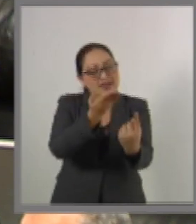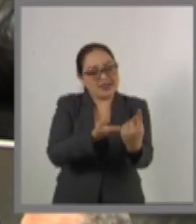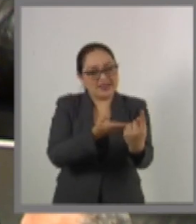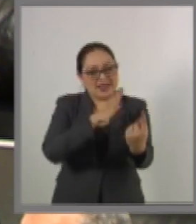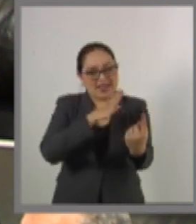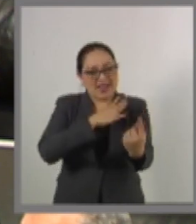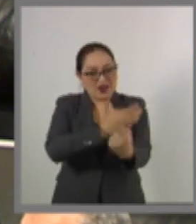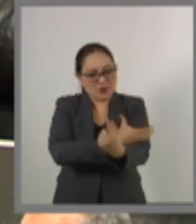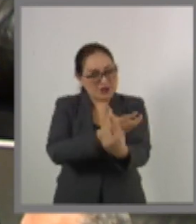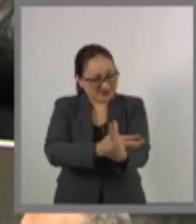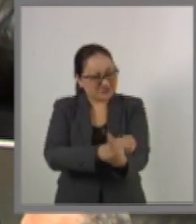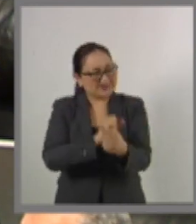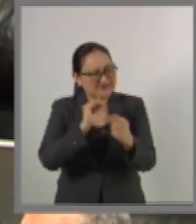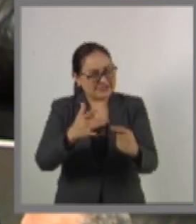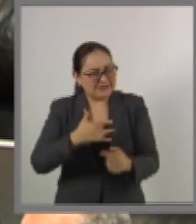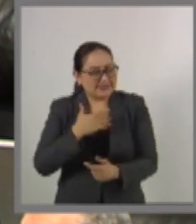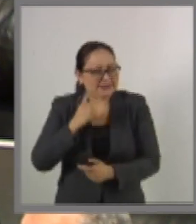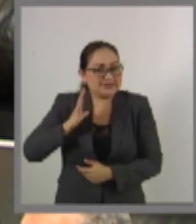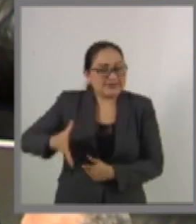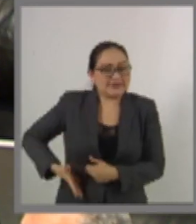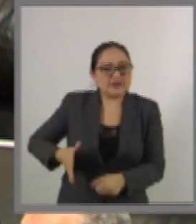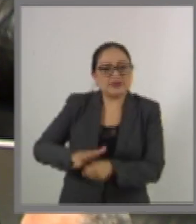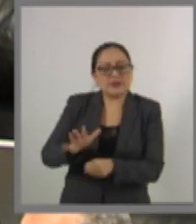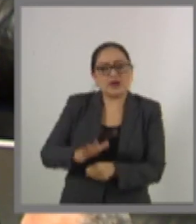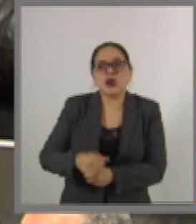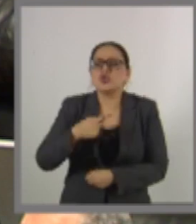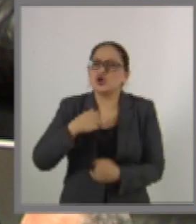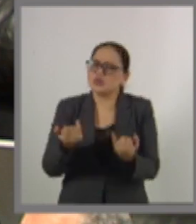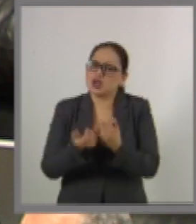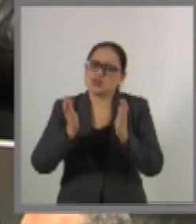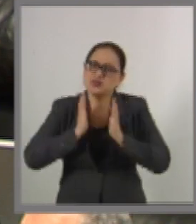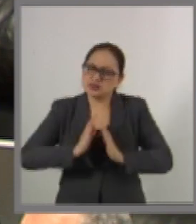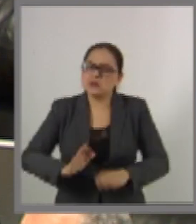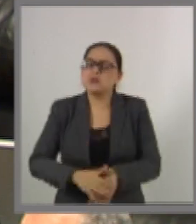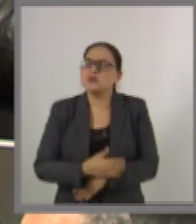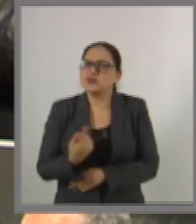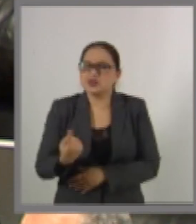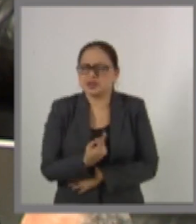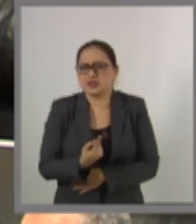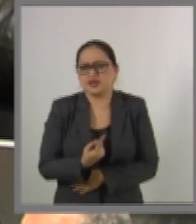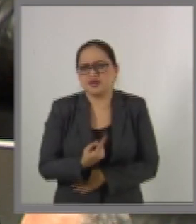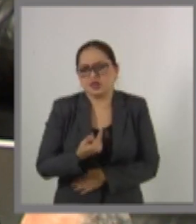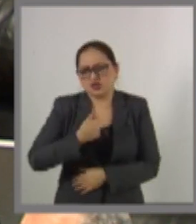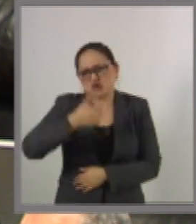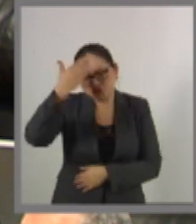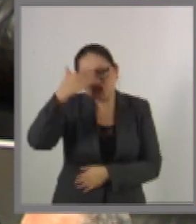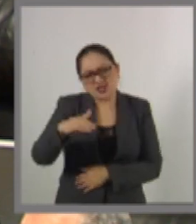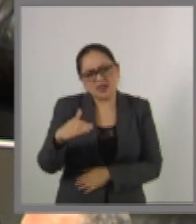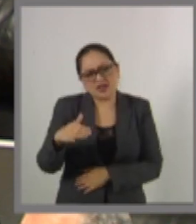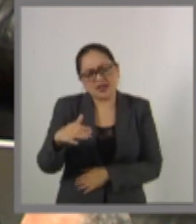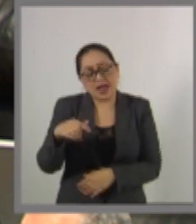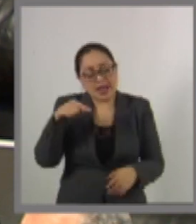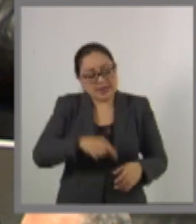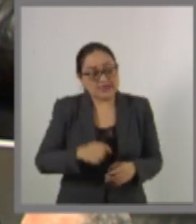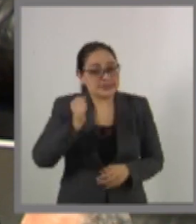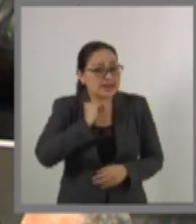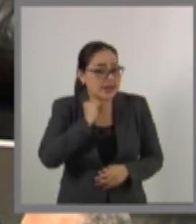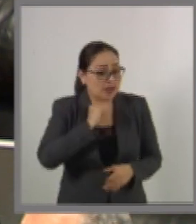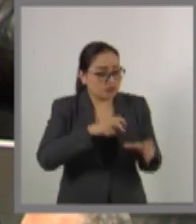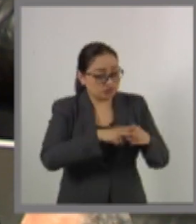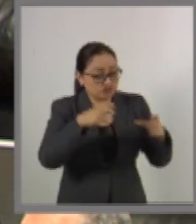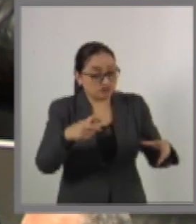siento también tranquilo porque sé que vas del Senado a